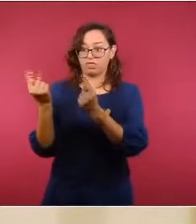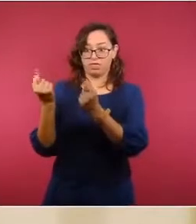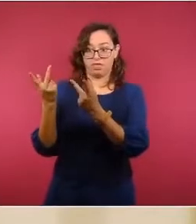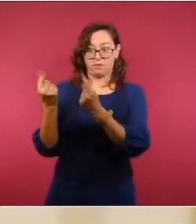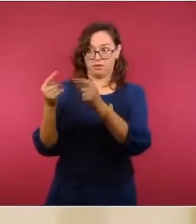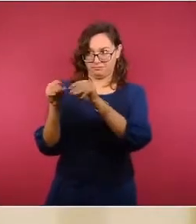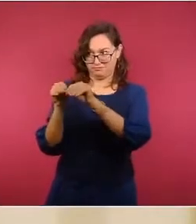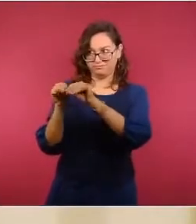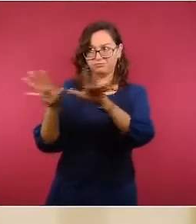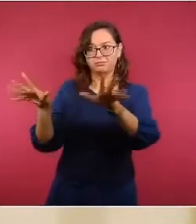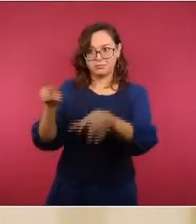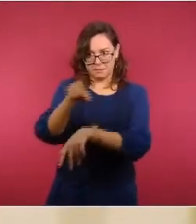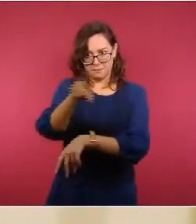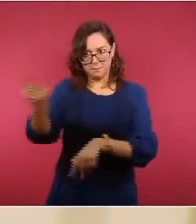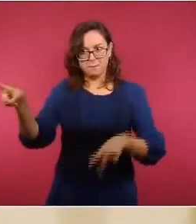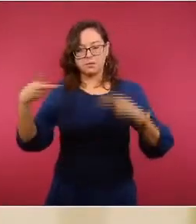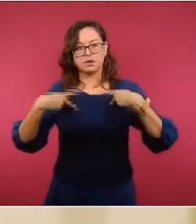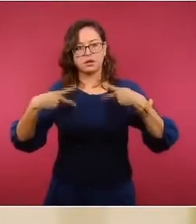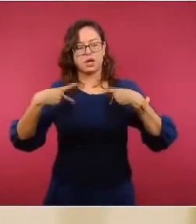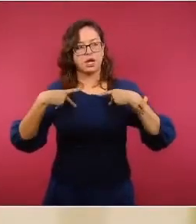la gente conozca